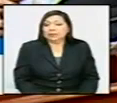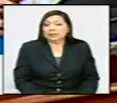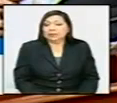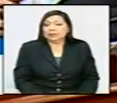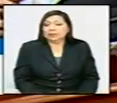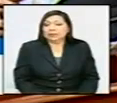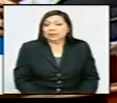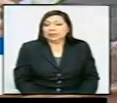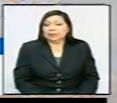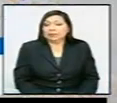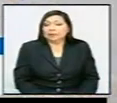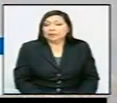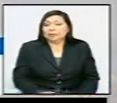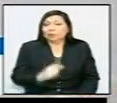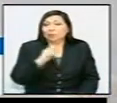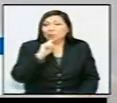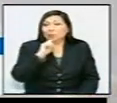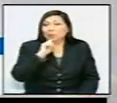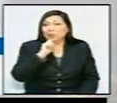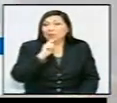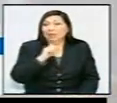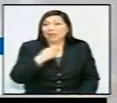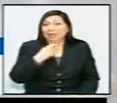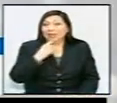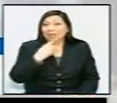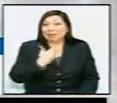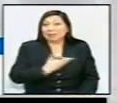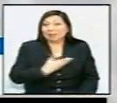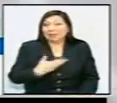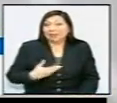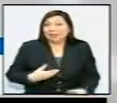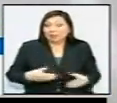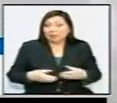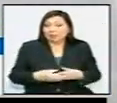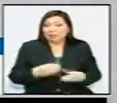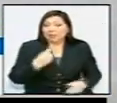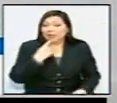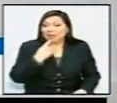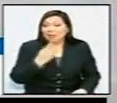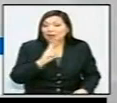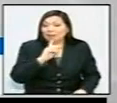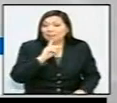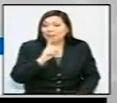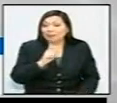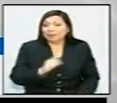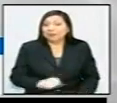Alquiló el departamento ubicado en el final de San Borja.